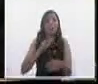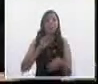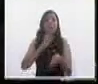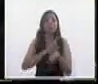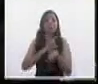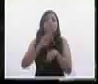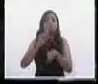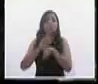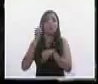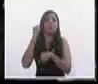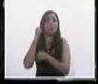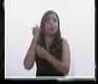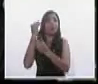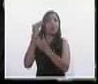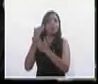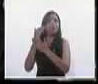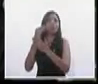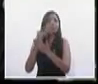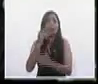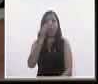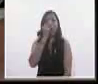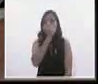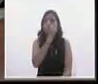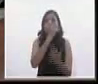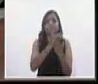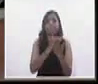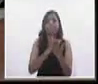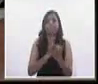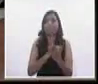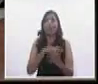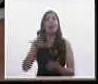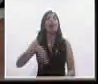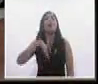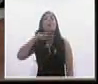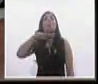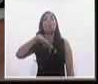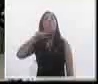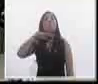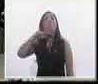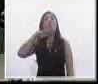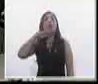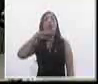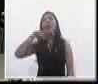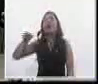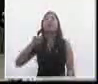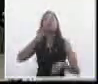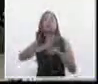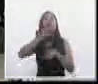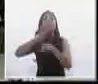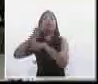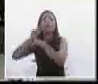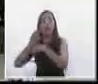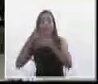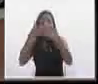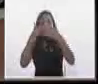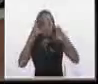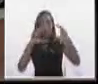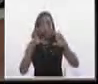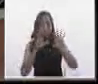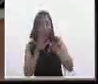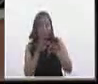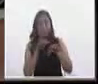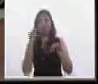larga inci Ah en nuestro día a día no nos damos cuenta que a lo mejor nos vamos a sumar pues exactamente hay que